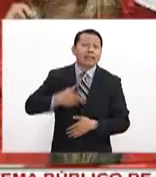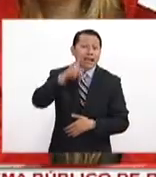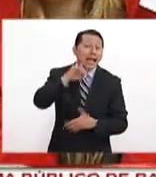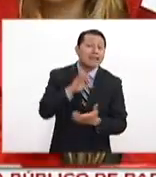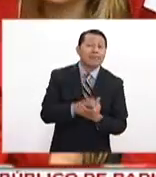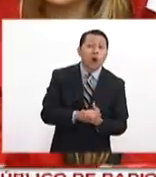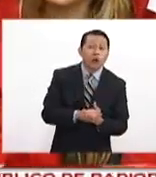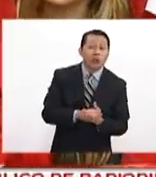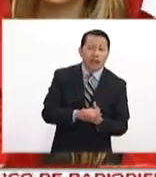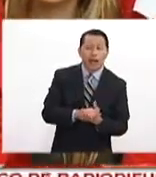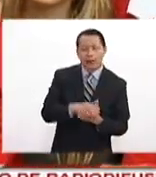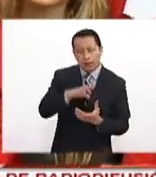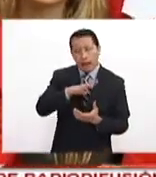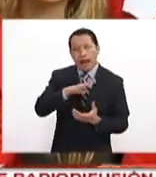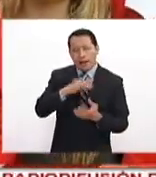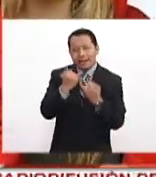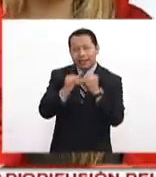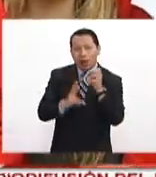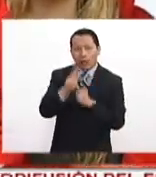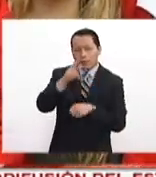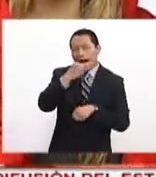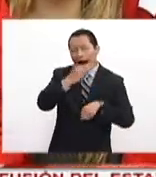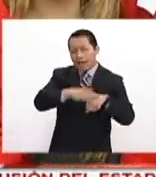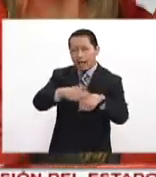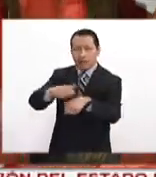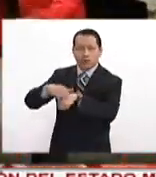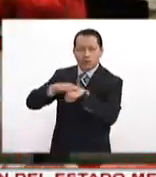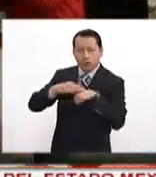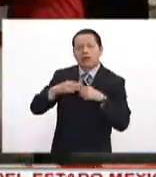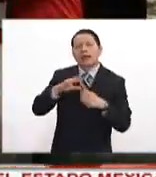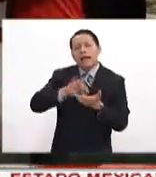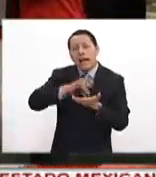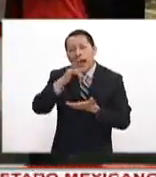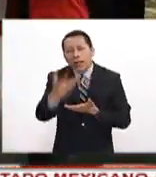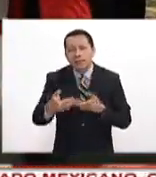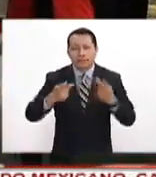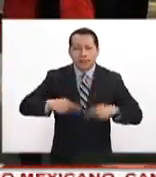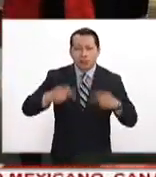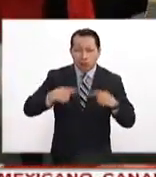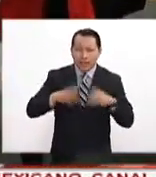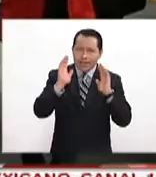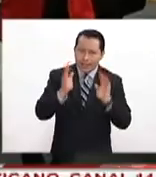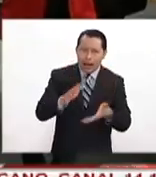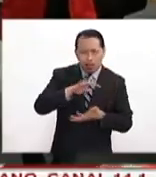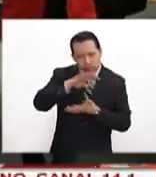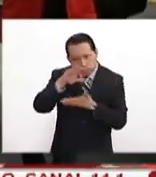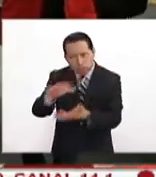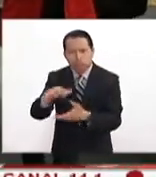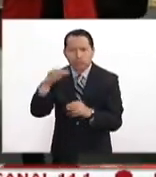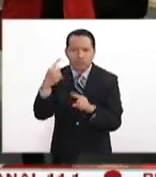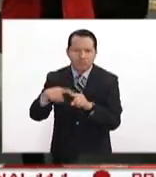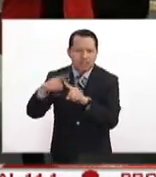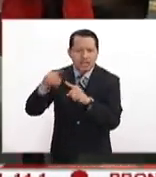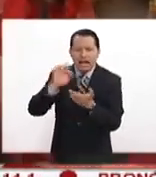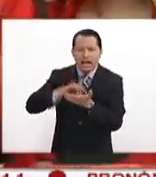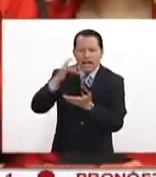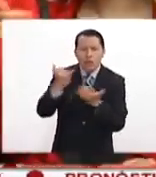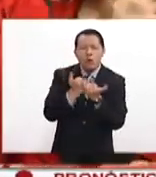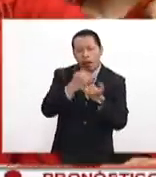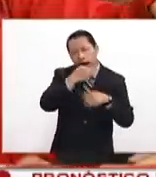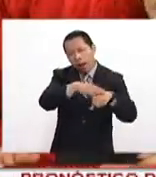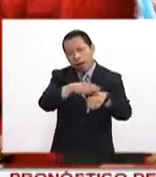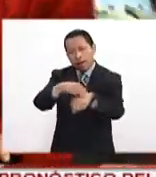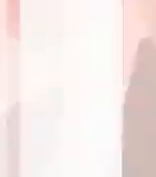expresó su agradecimiento con todos los mexicanos que se han solidarizado con esta causa y realizó un llamado para unirse a este esfuerzo